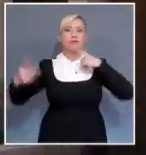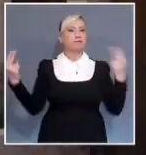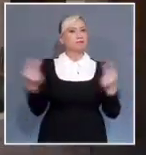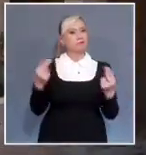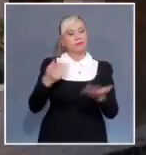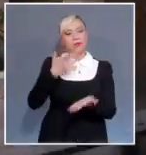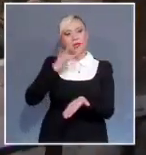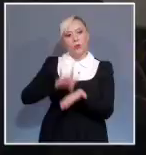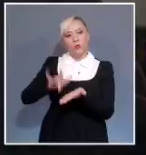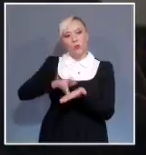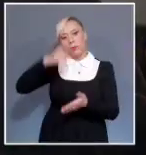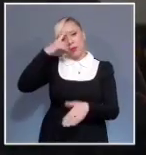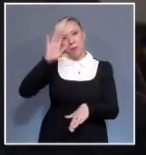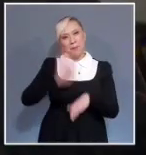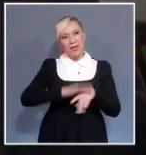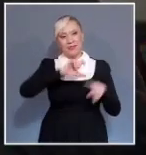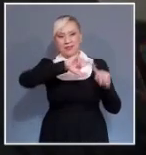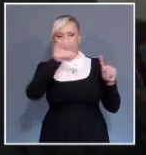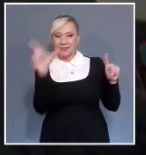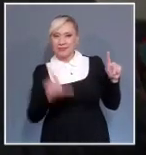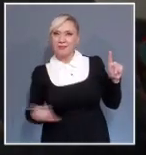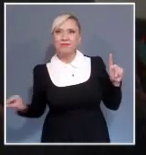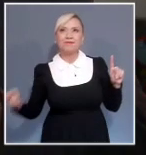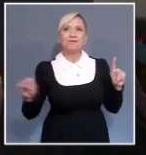rincones del país. Cómo